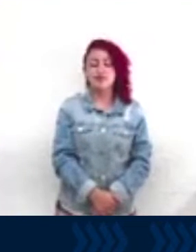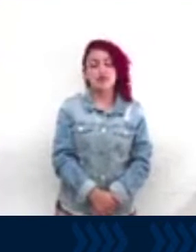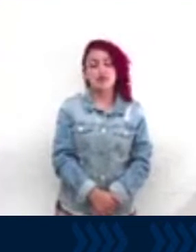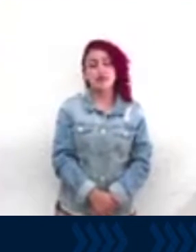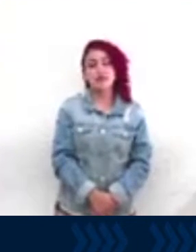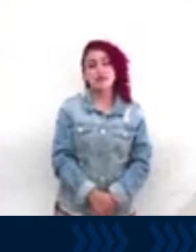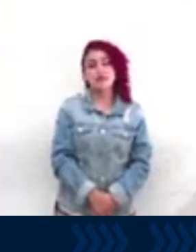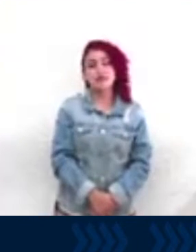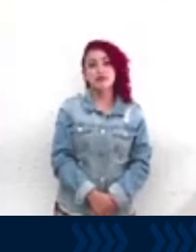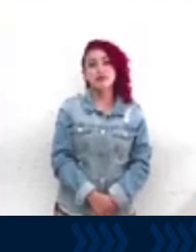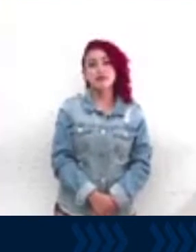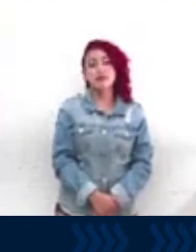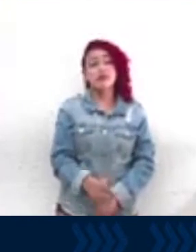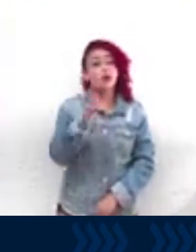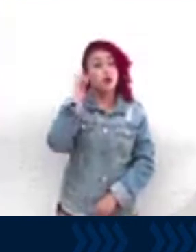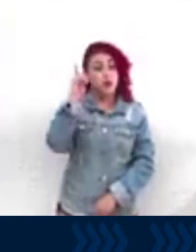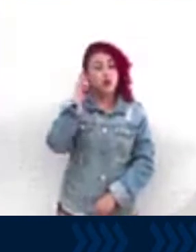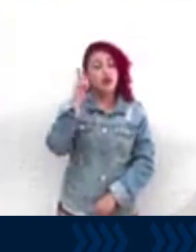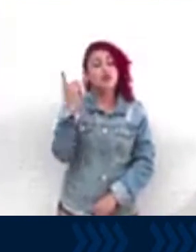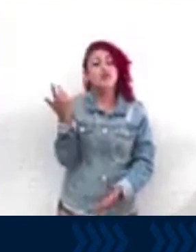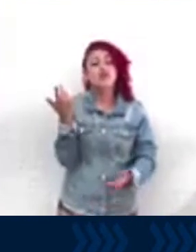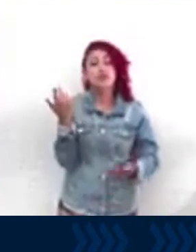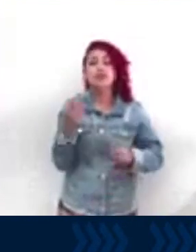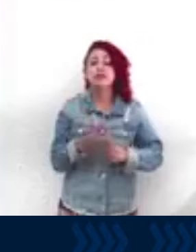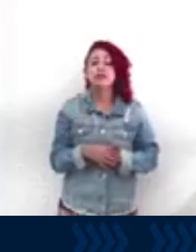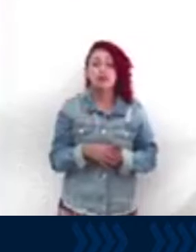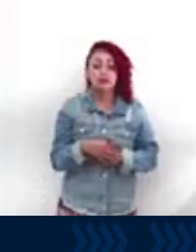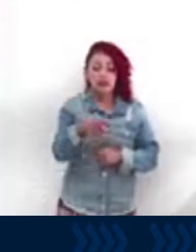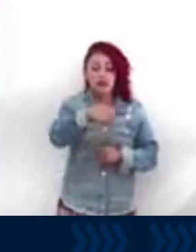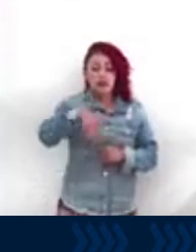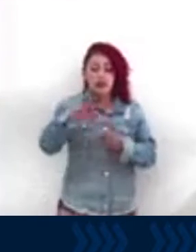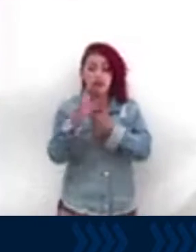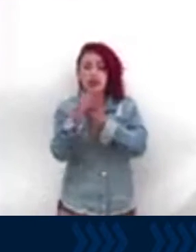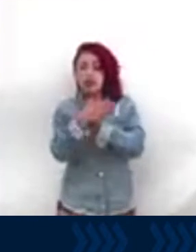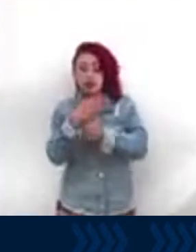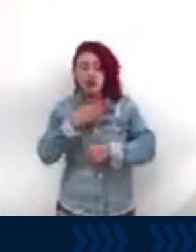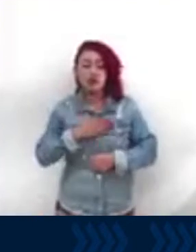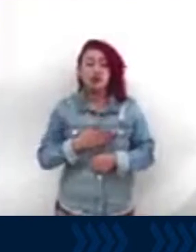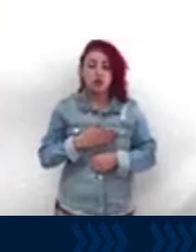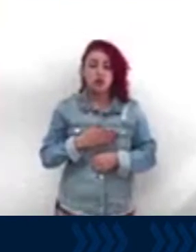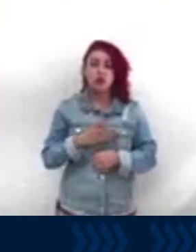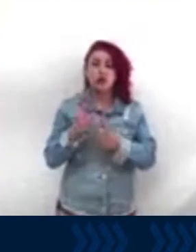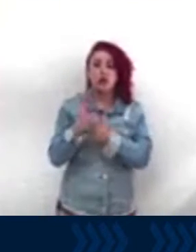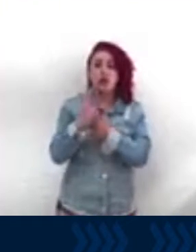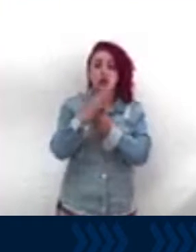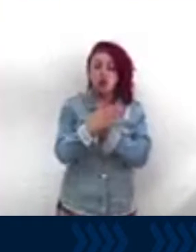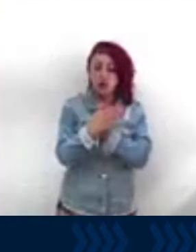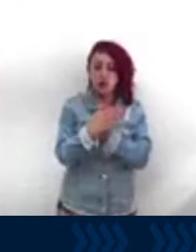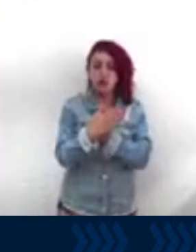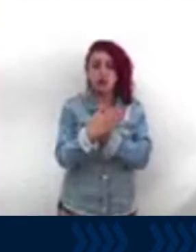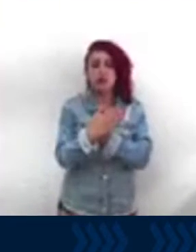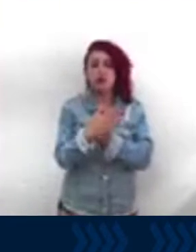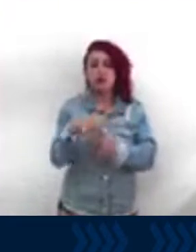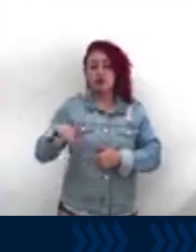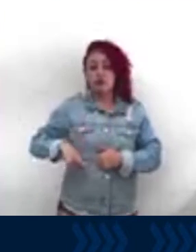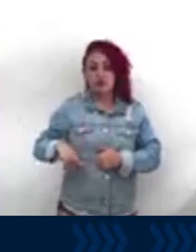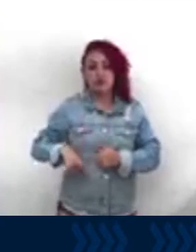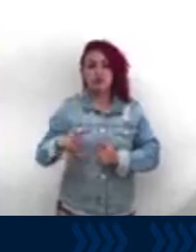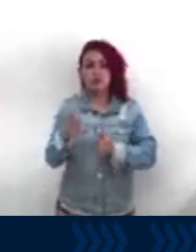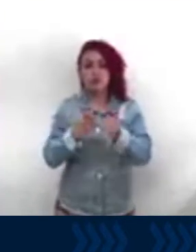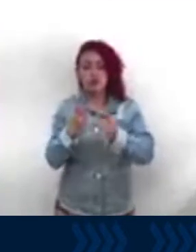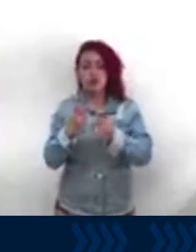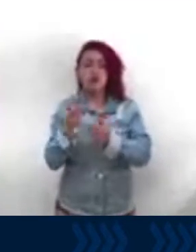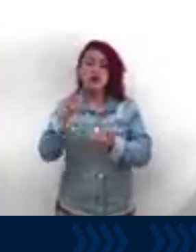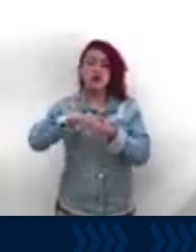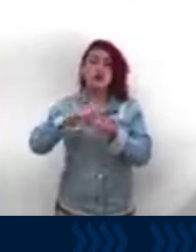está ahí, ojalá que las comisiones de justicia, que las comisiones de gobernación